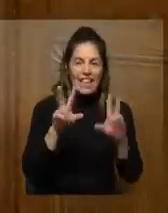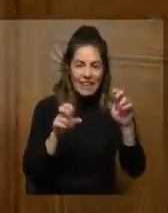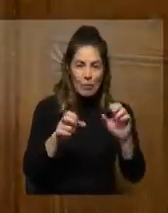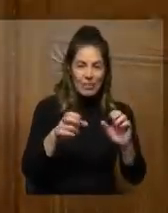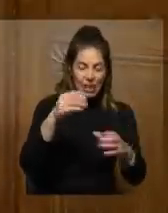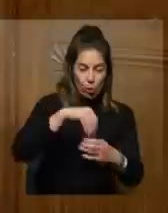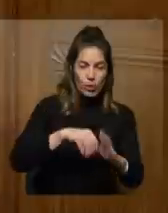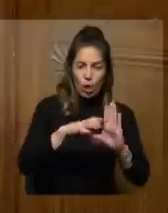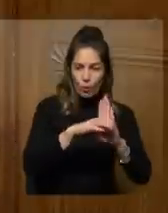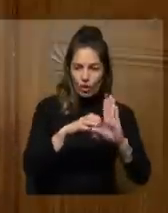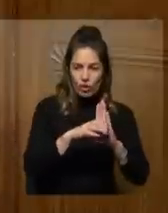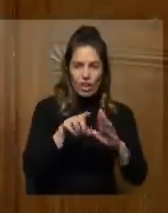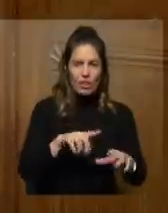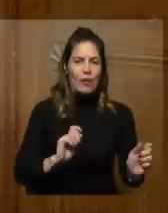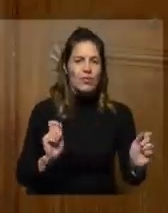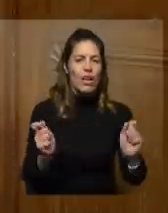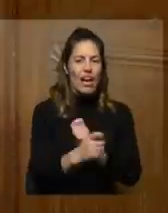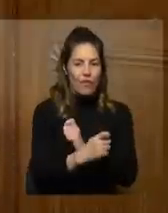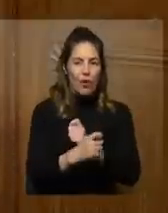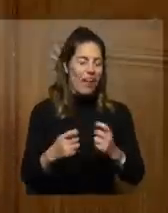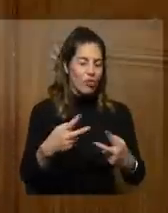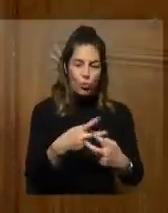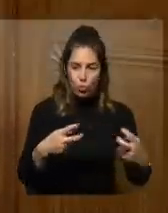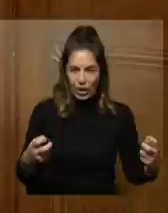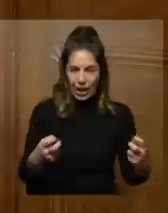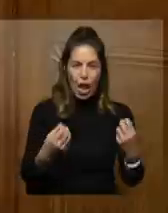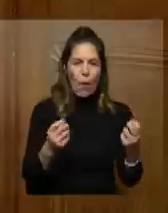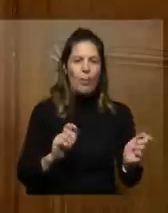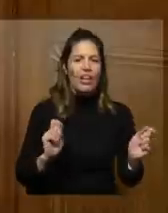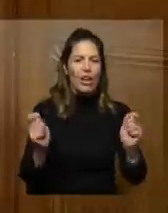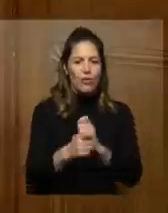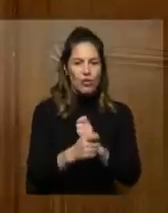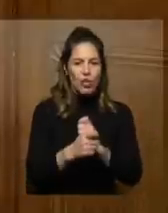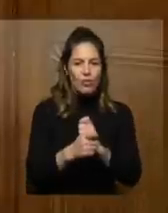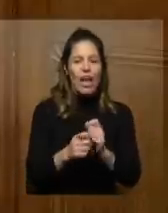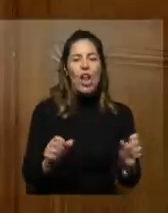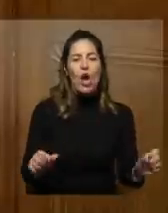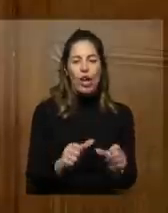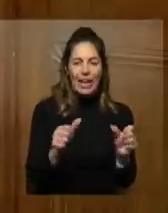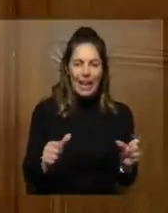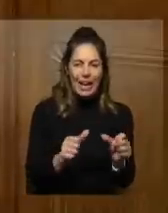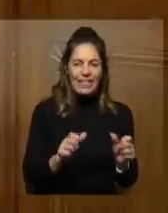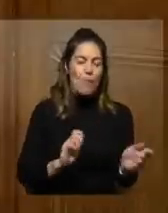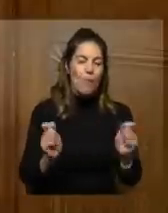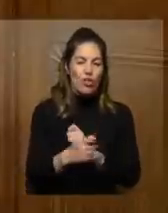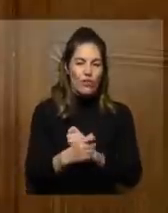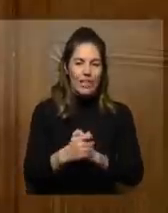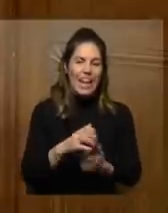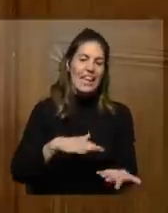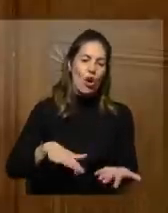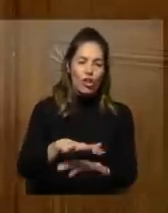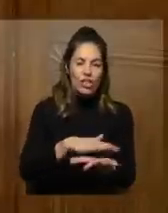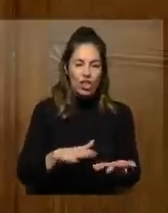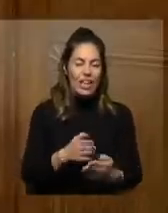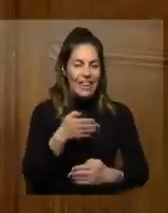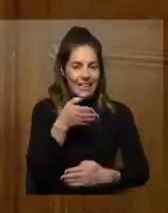con hacer una reforma estructural porque las reformas paramétricas lo que hacen es modificarle condiciones de